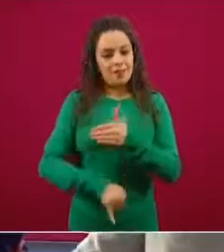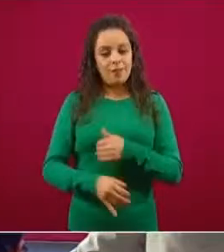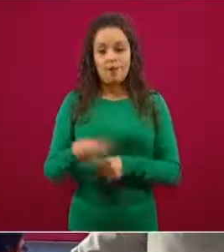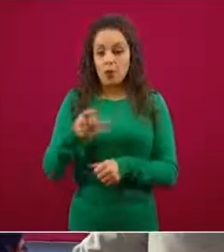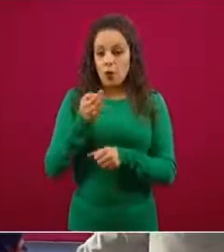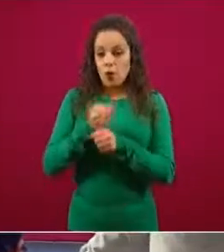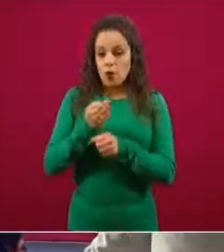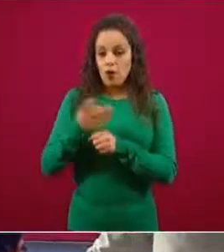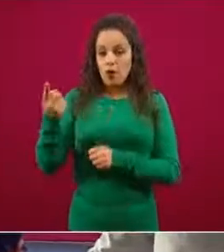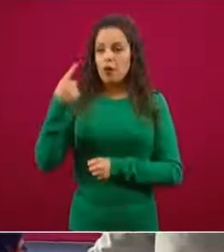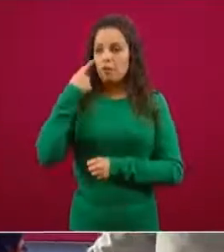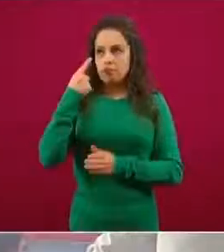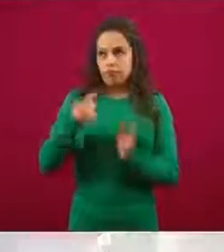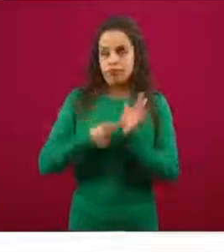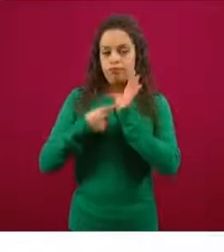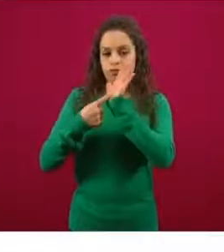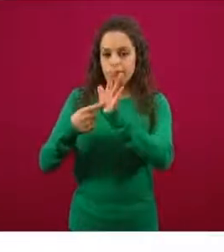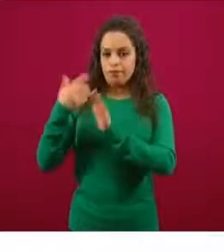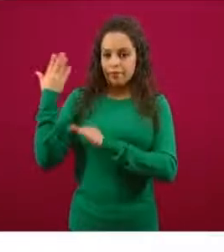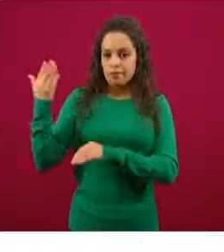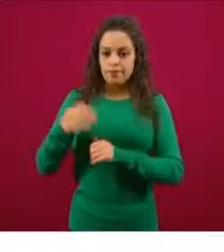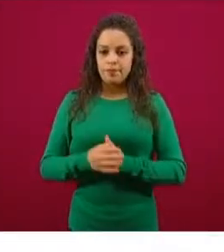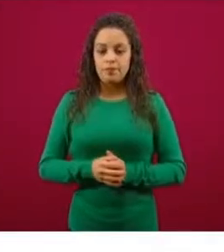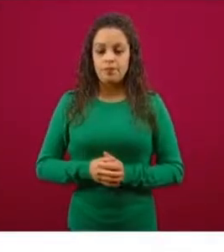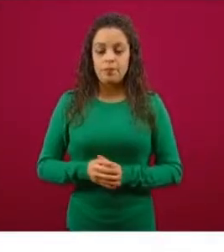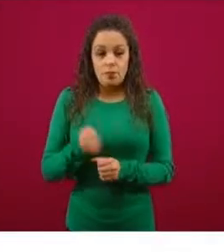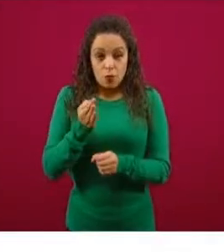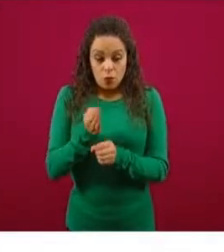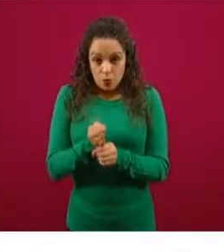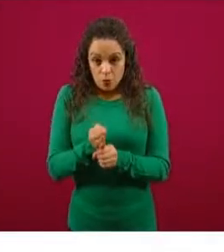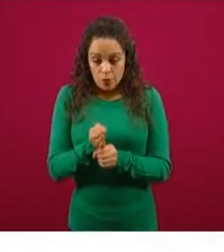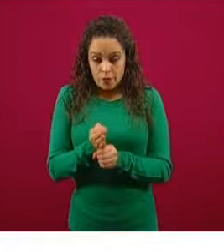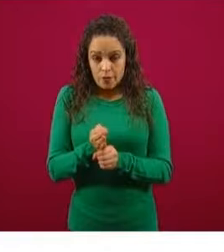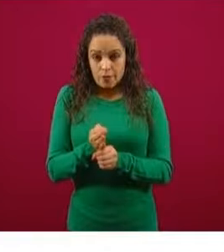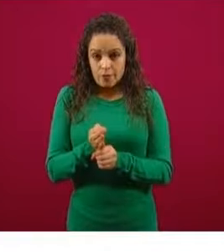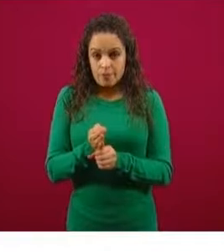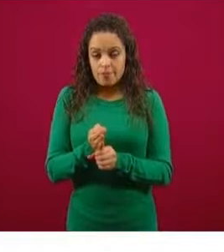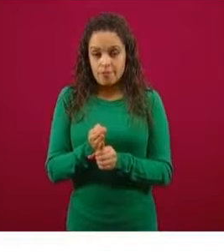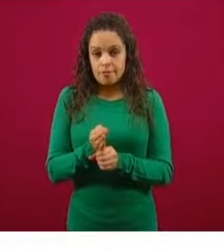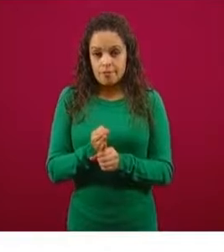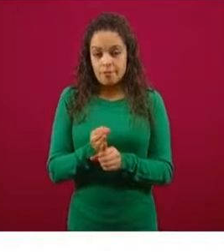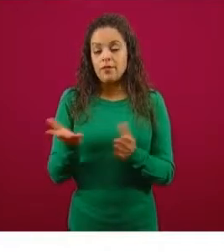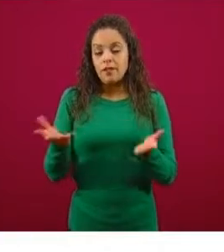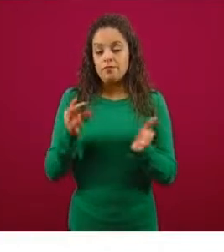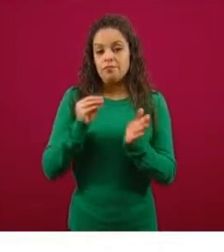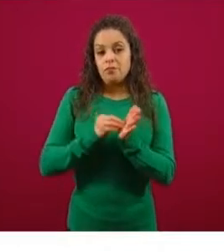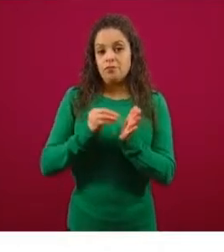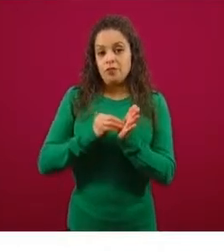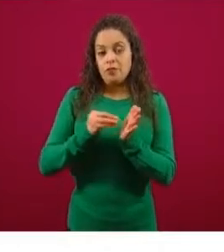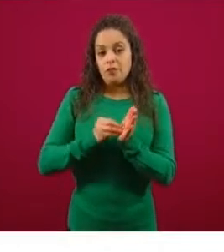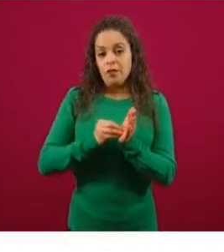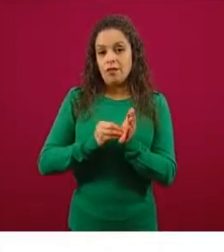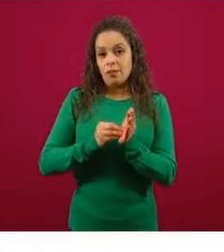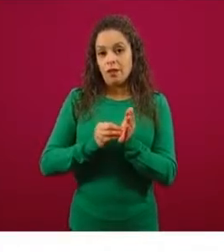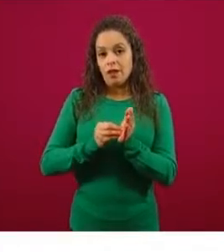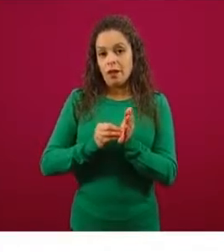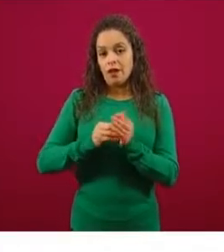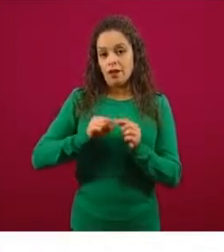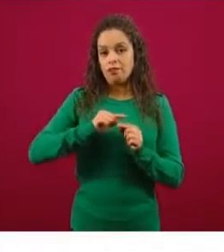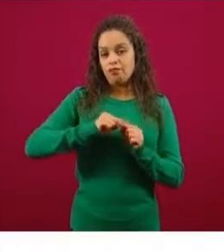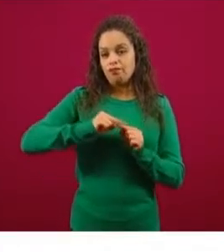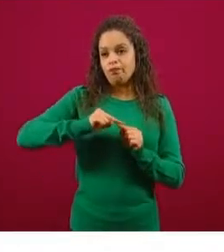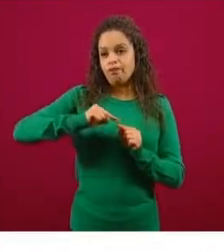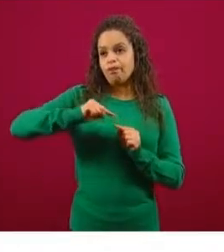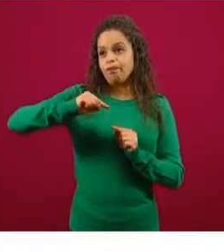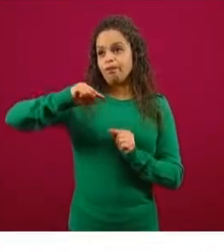observados y que en este momento estamos todavía en camino con la predicción del 6